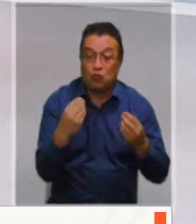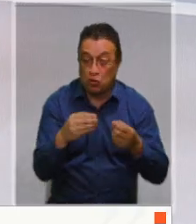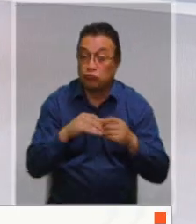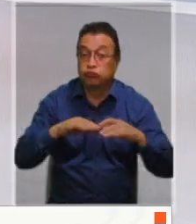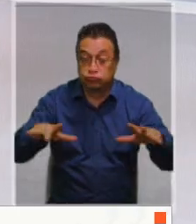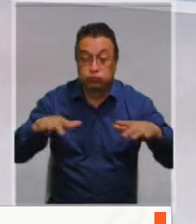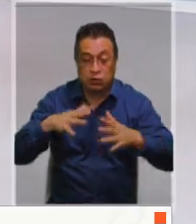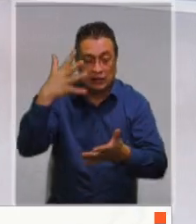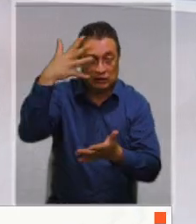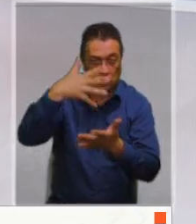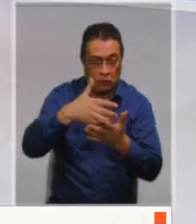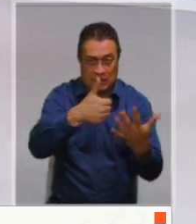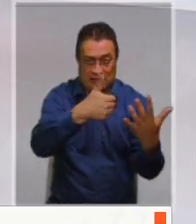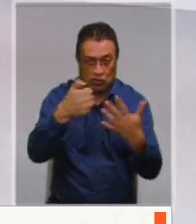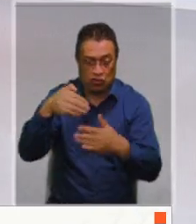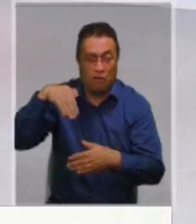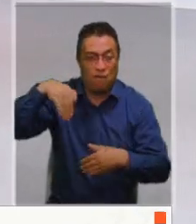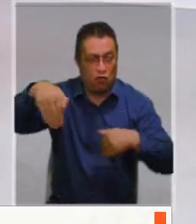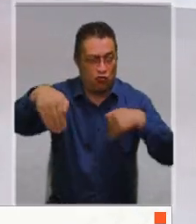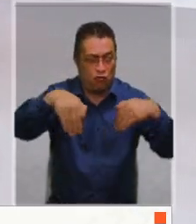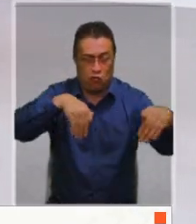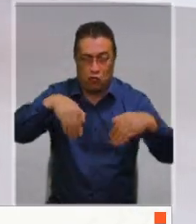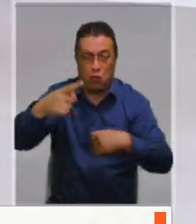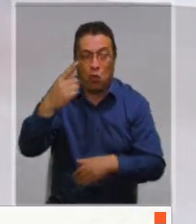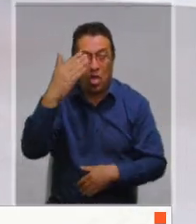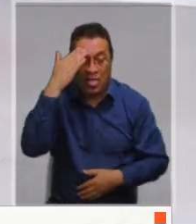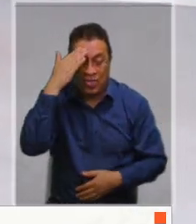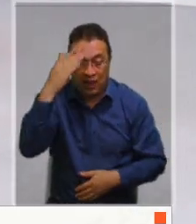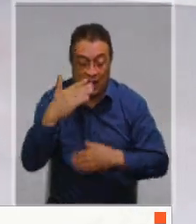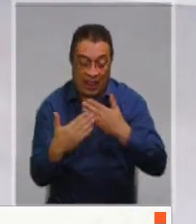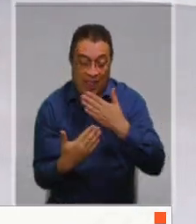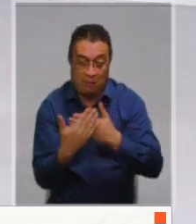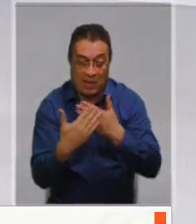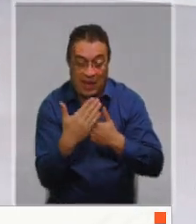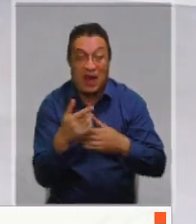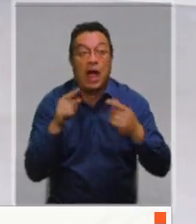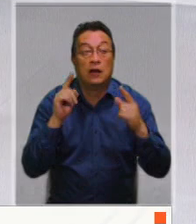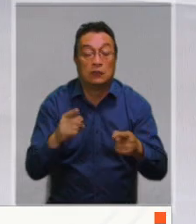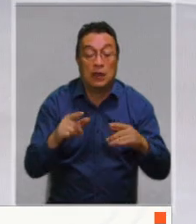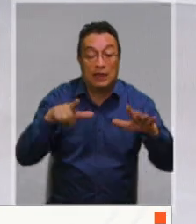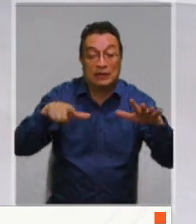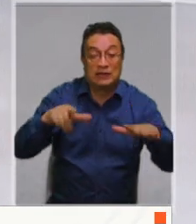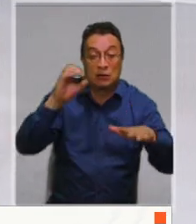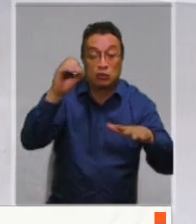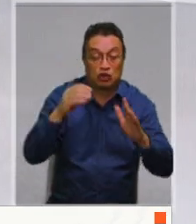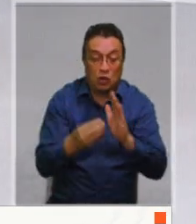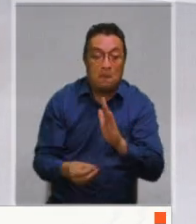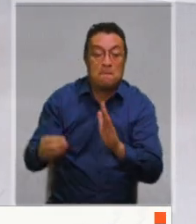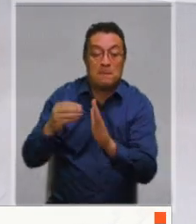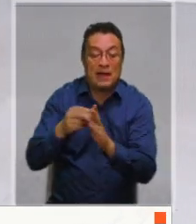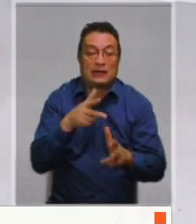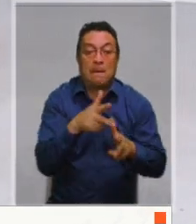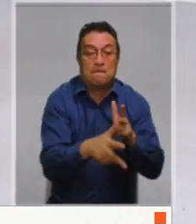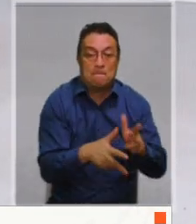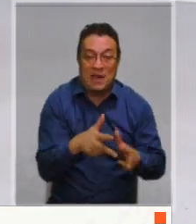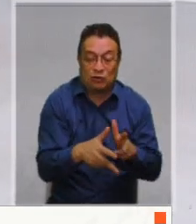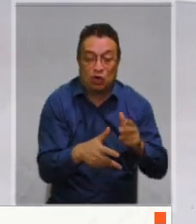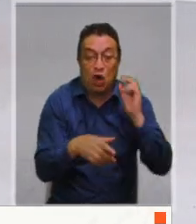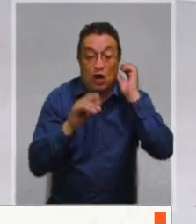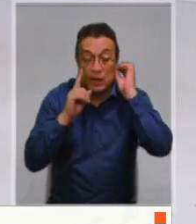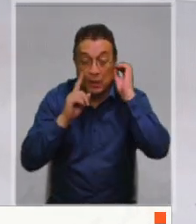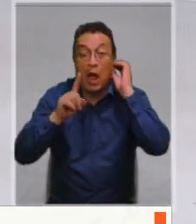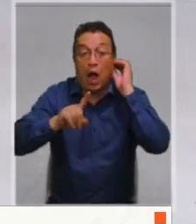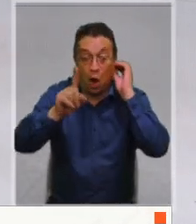teníamos 5.600 buses operando durante el día en la punta mañana, tuvimos un 17% más de oferta en la red de metro, pero tuvimos algunos